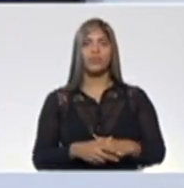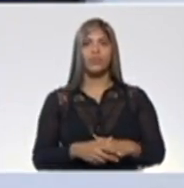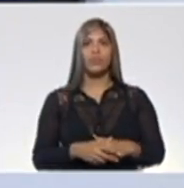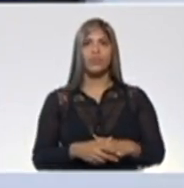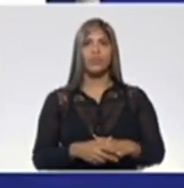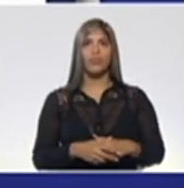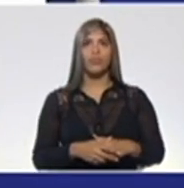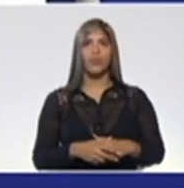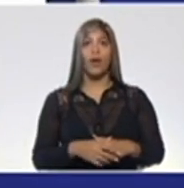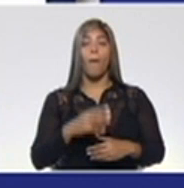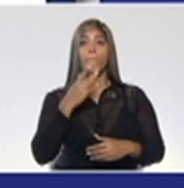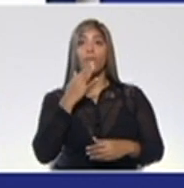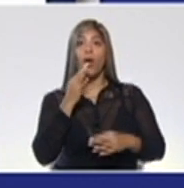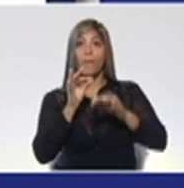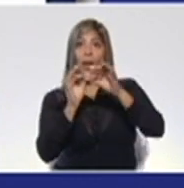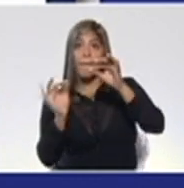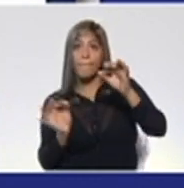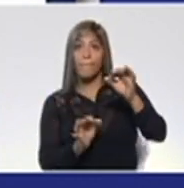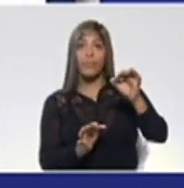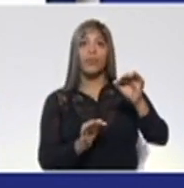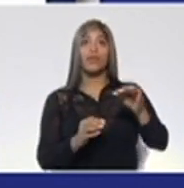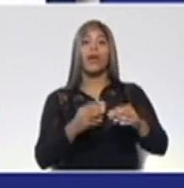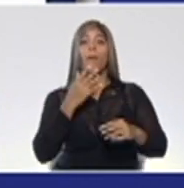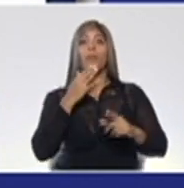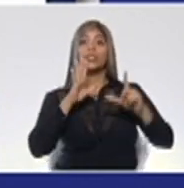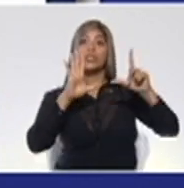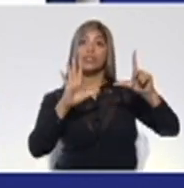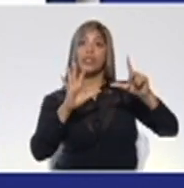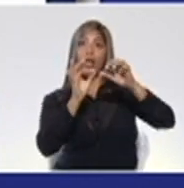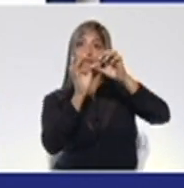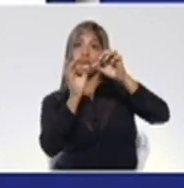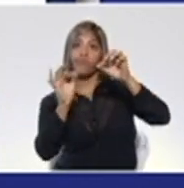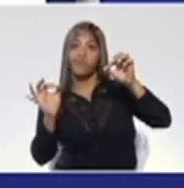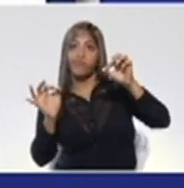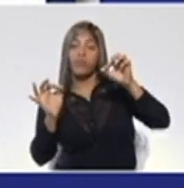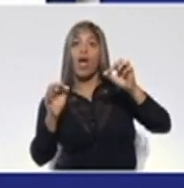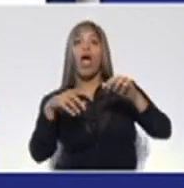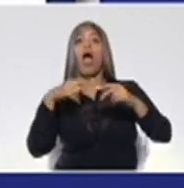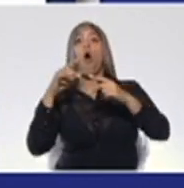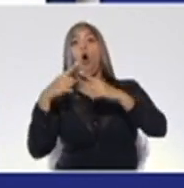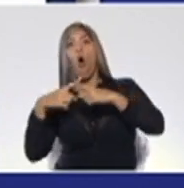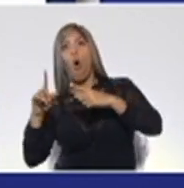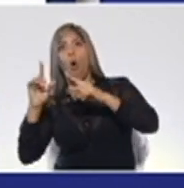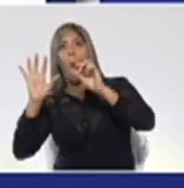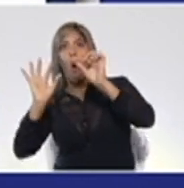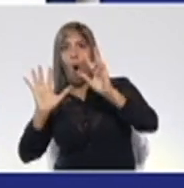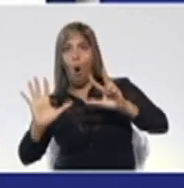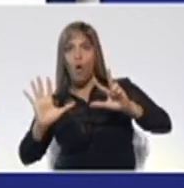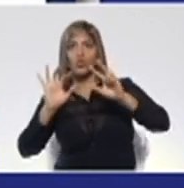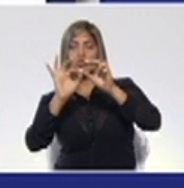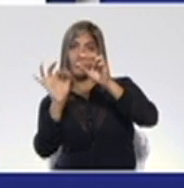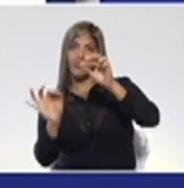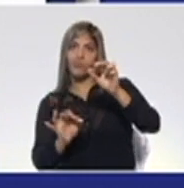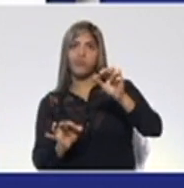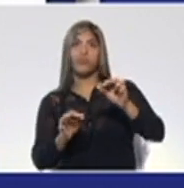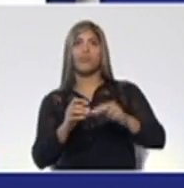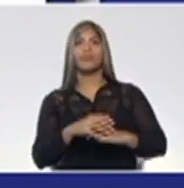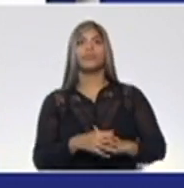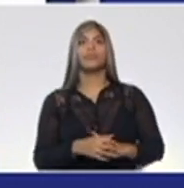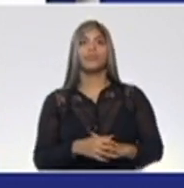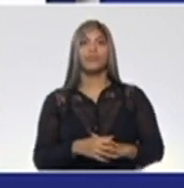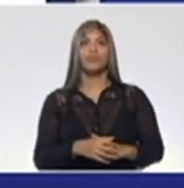área de un rombo en el que sus diagonales miden 7 centímetros y 8 centímetros es A mayúscula igual.